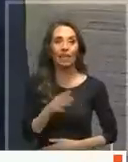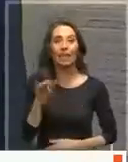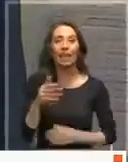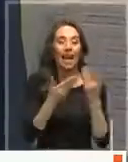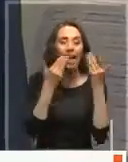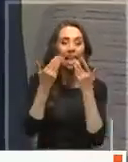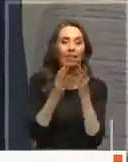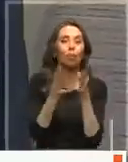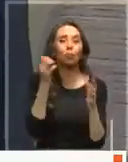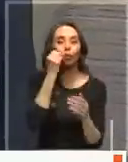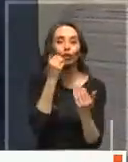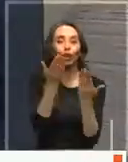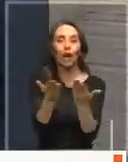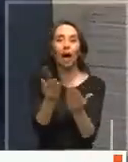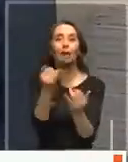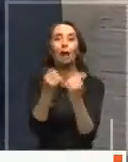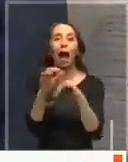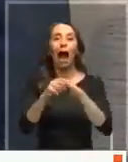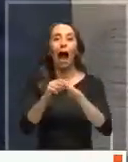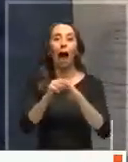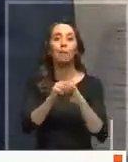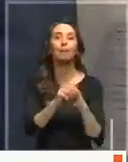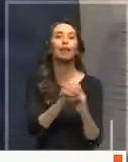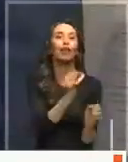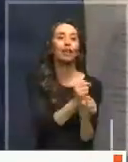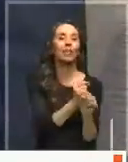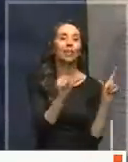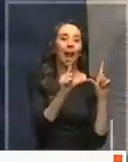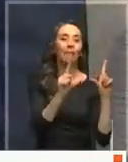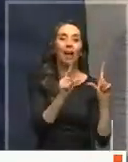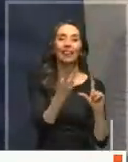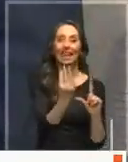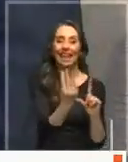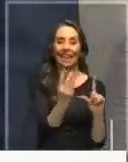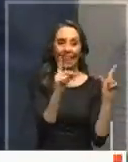canción va con mucho cariño para nuestro amigo de Tele13.